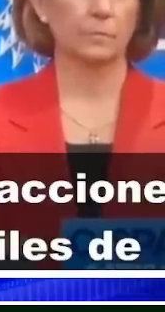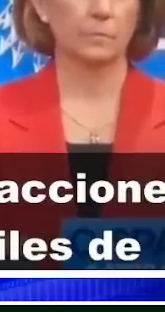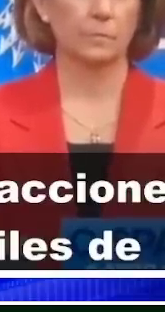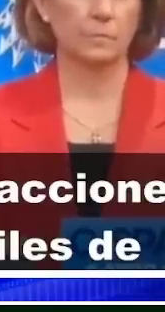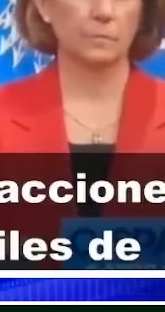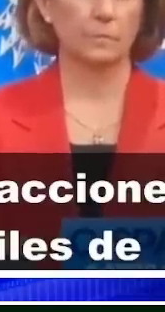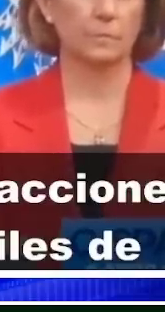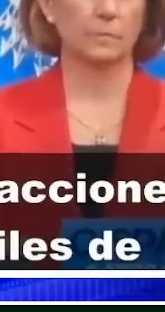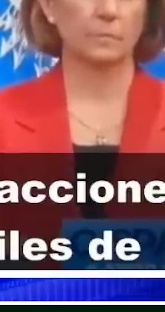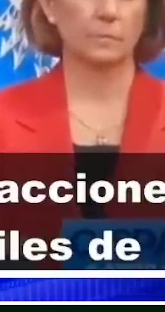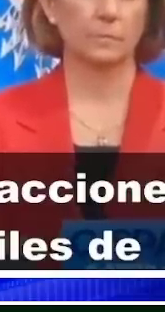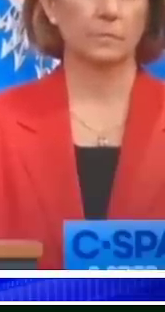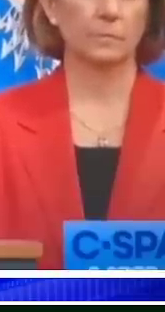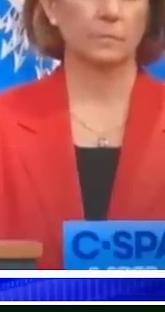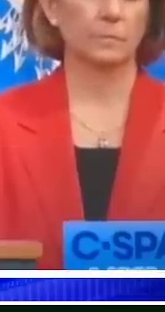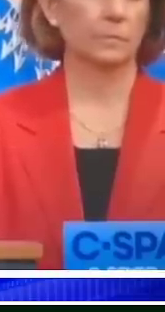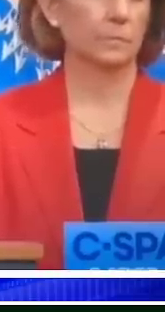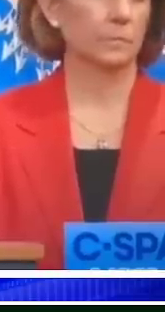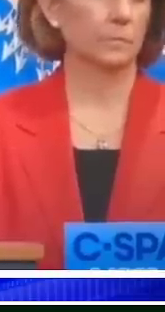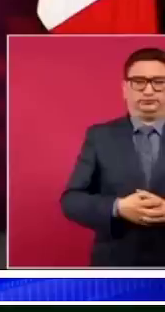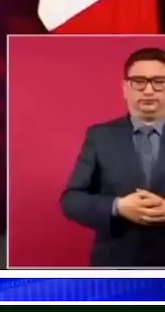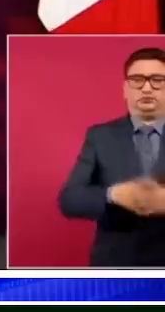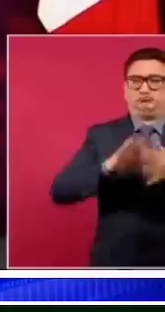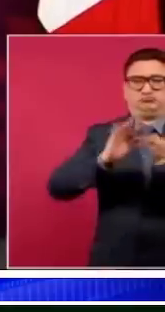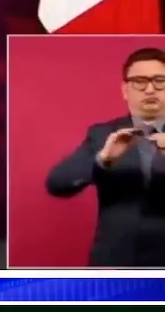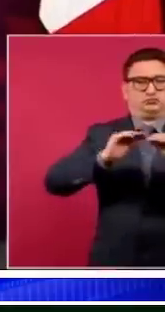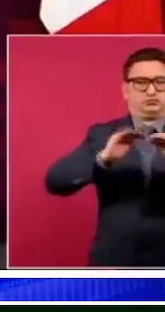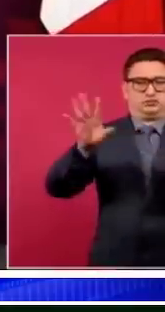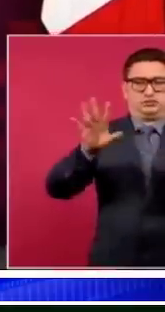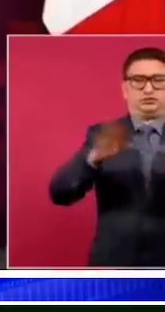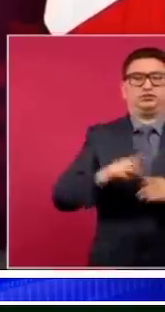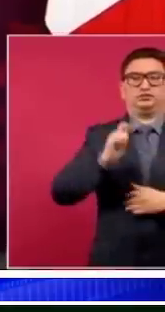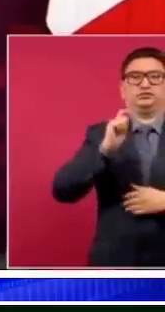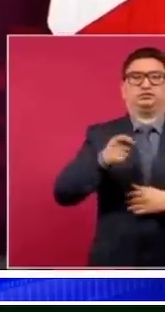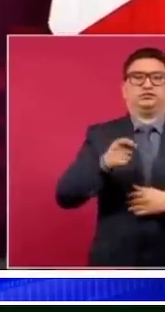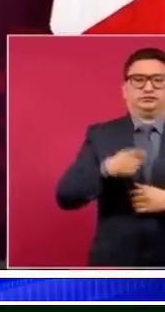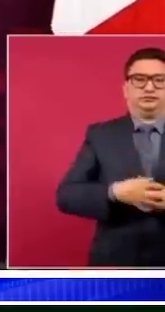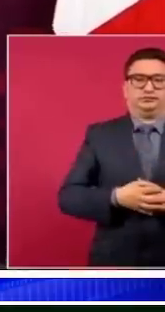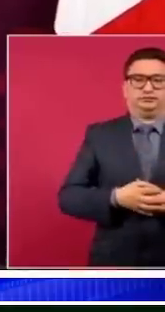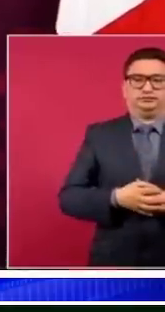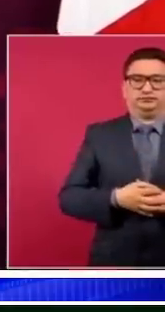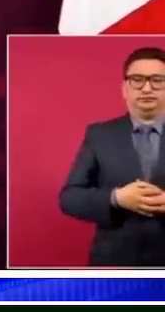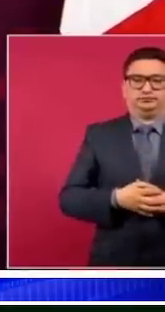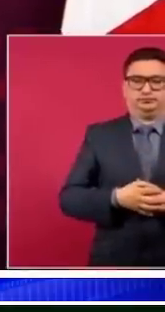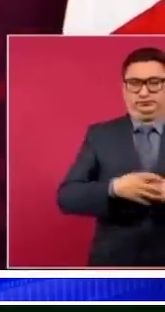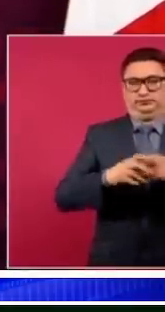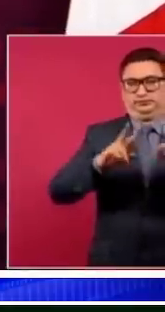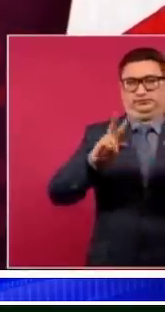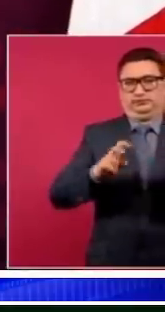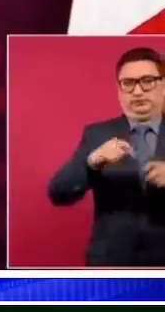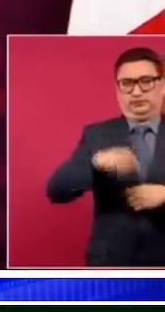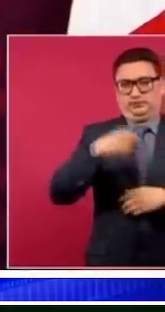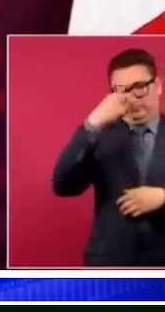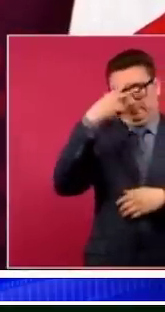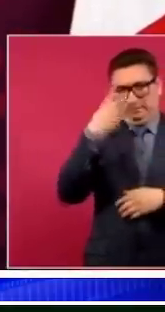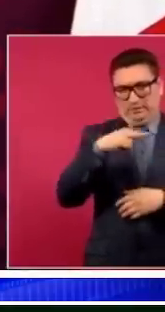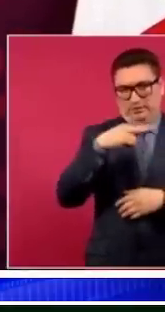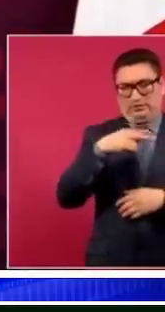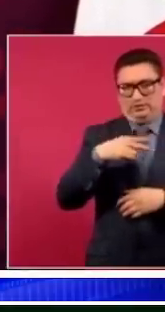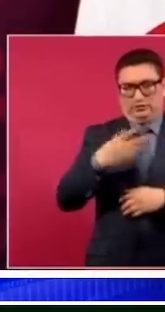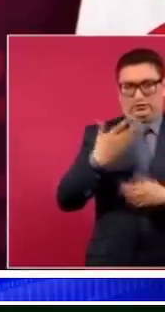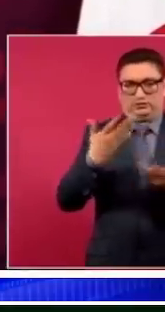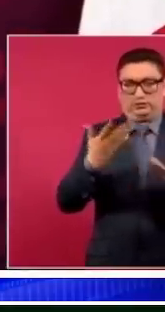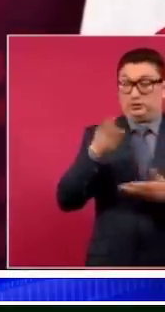la Sedena, de la Marina, el fiscal Alejandro Gertz, ahí estuvieron acompañados también por Audomaro Martínez del Centro Nacional